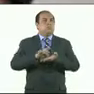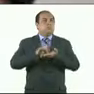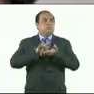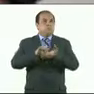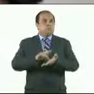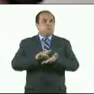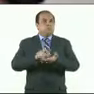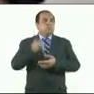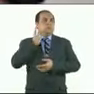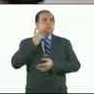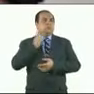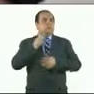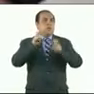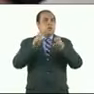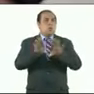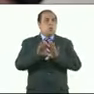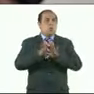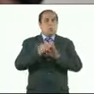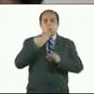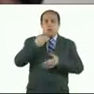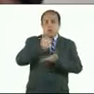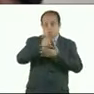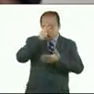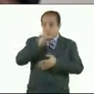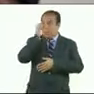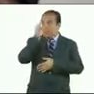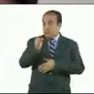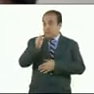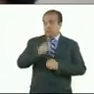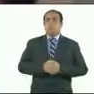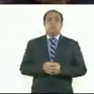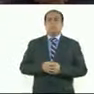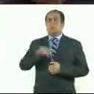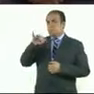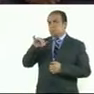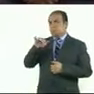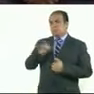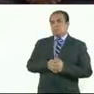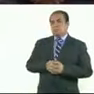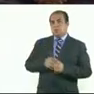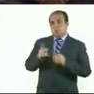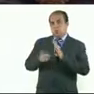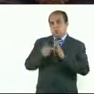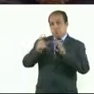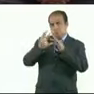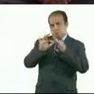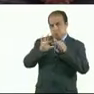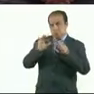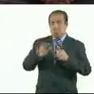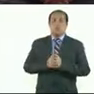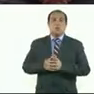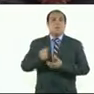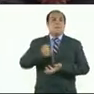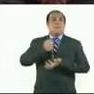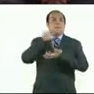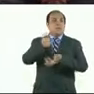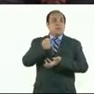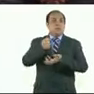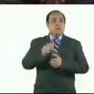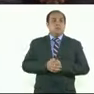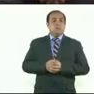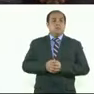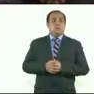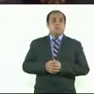tema, le fue bien a la Ciudad de México en la aprobación? Sí, como repito nuevamente, el presupuesto de egresos